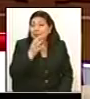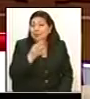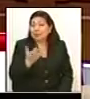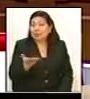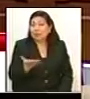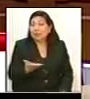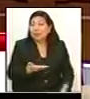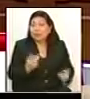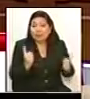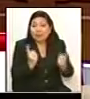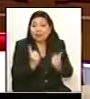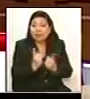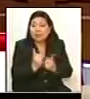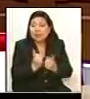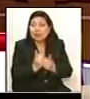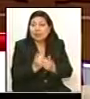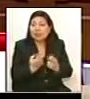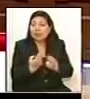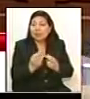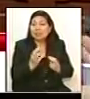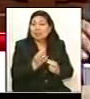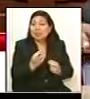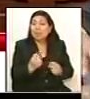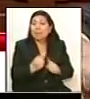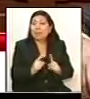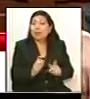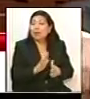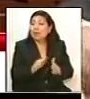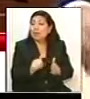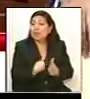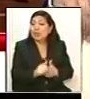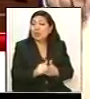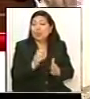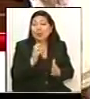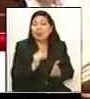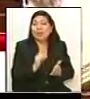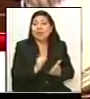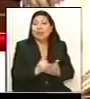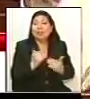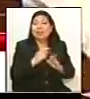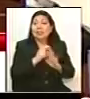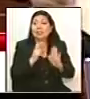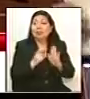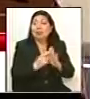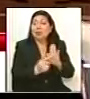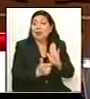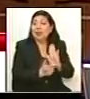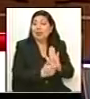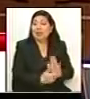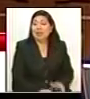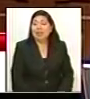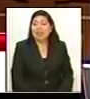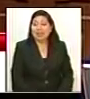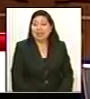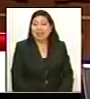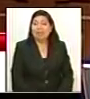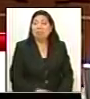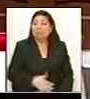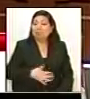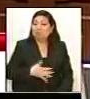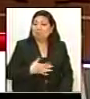se va a encontrar recursos o no. Y en todo caso, yo creo que a través de este proyecto de ley, presidente, vamos a